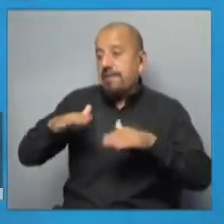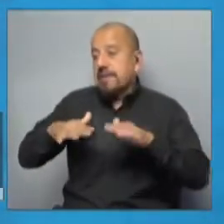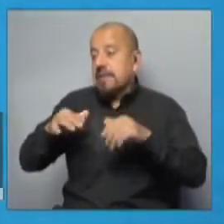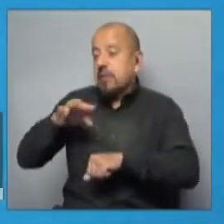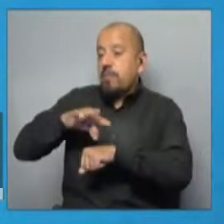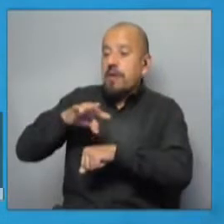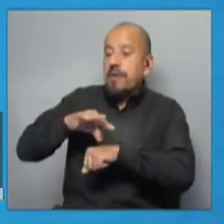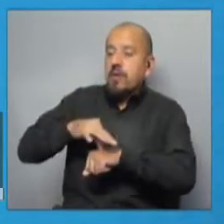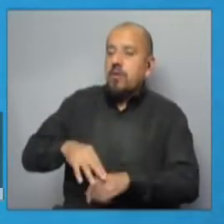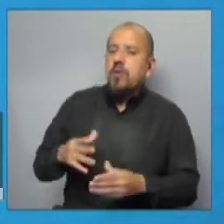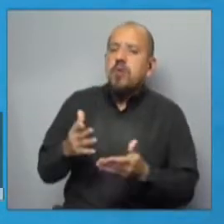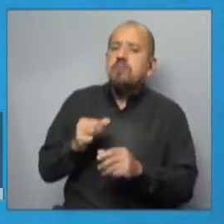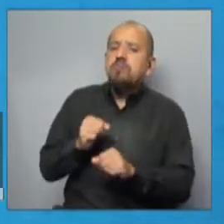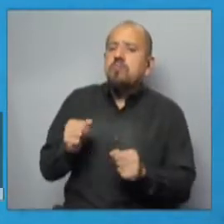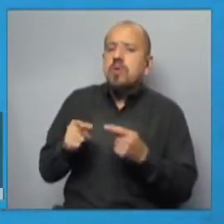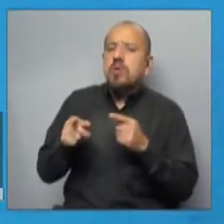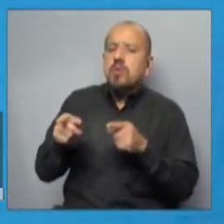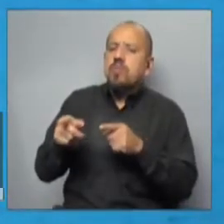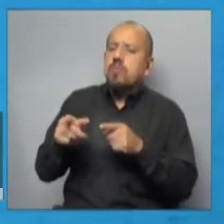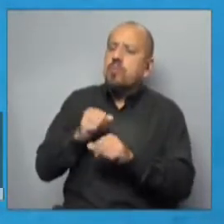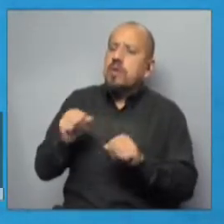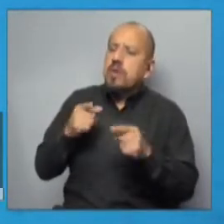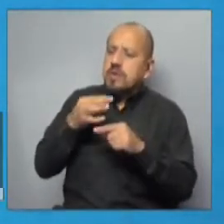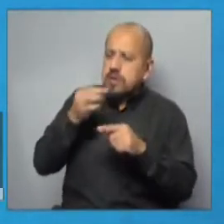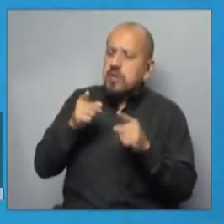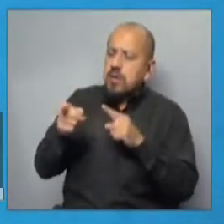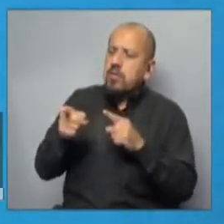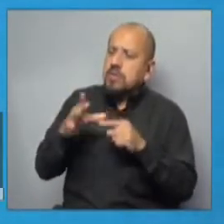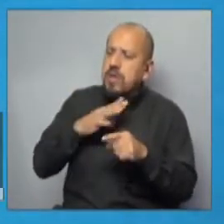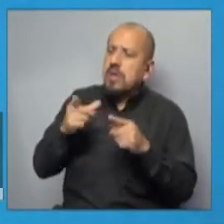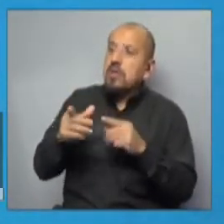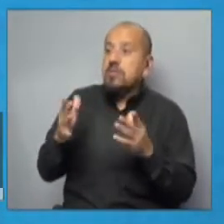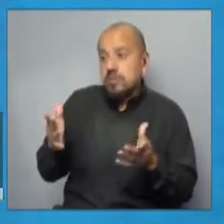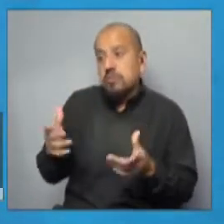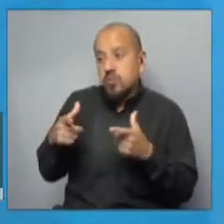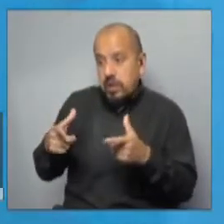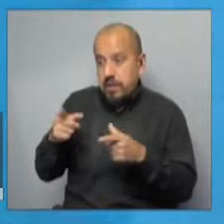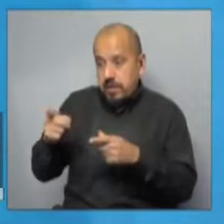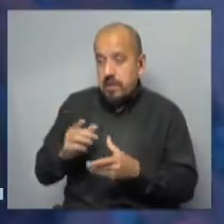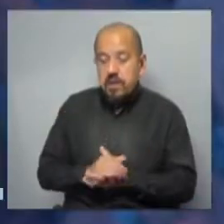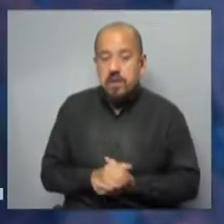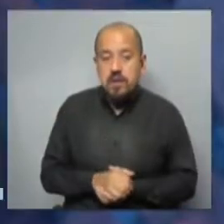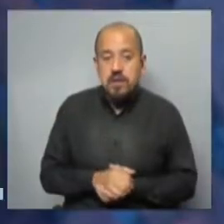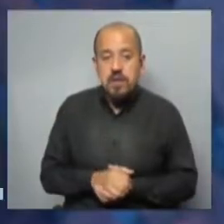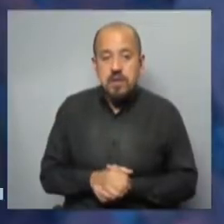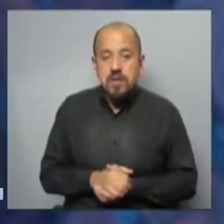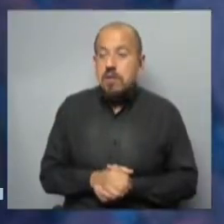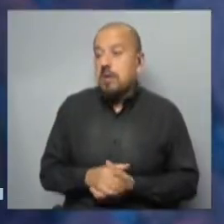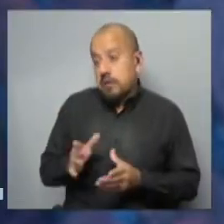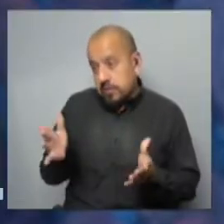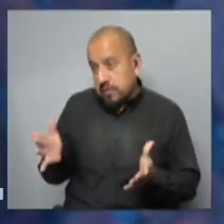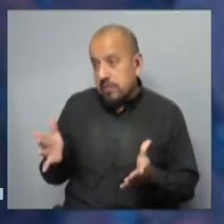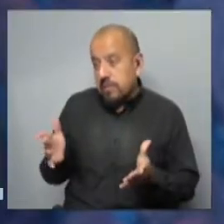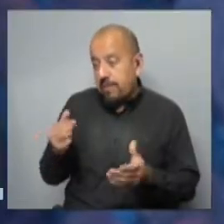siguen logran descifrar en tu caso se puede decir que qué contraste con esa fortuna por llamar al autismo en el ano y eso fue clave